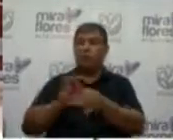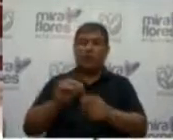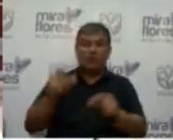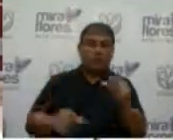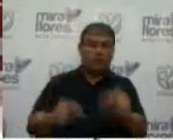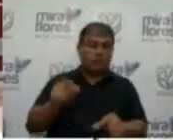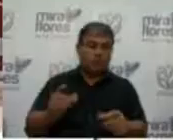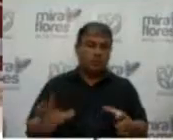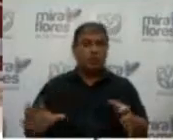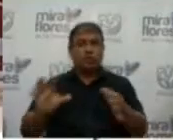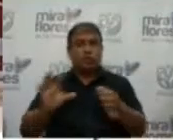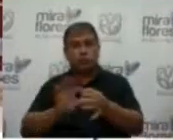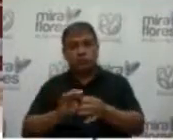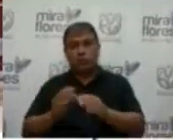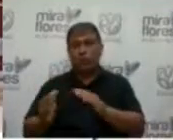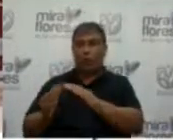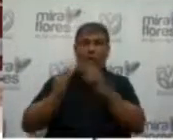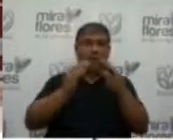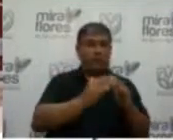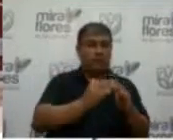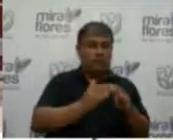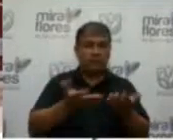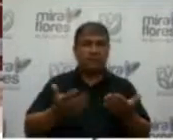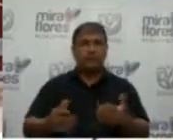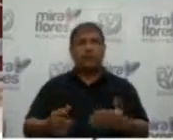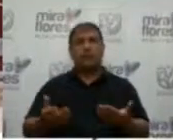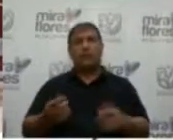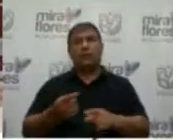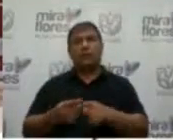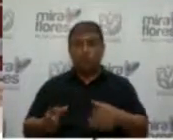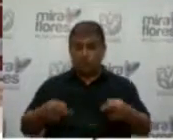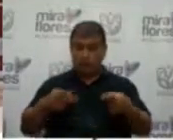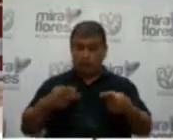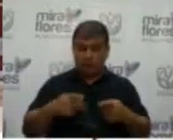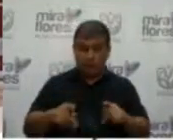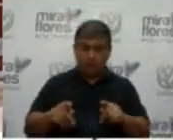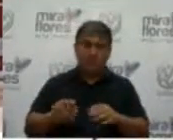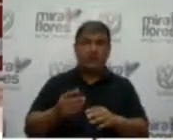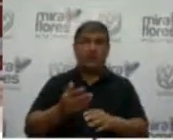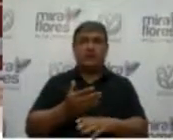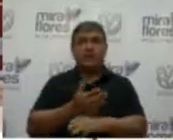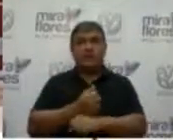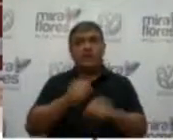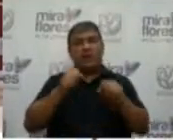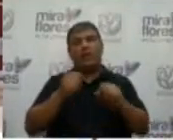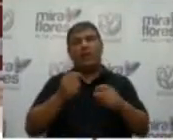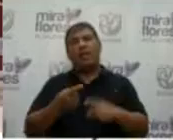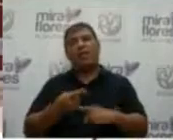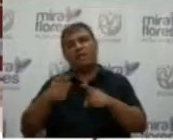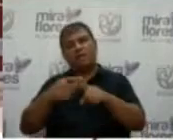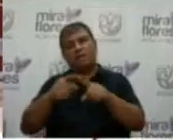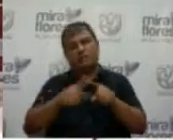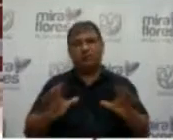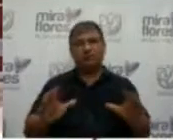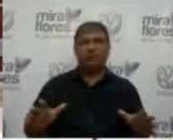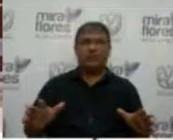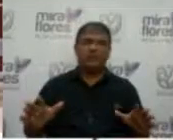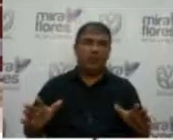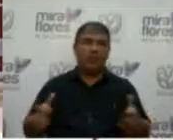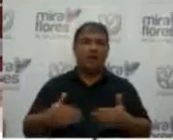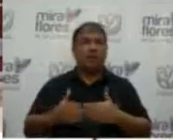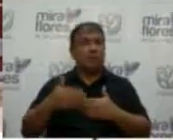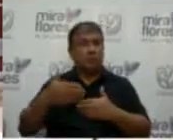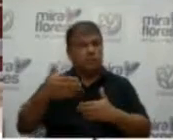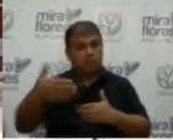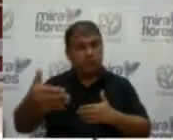nos une con las comunas, nos une y nos permite salvar esas diferencias que puedan existir. Y eso, más